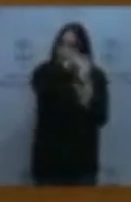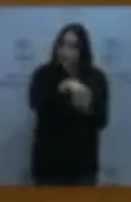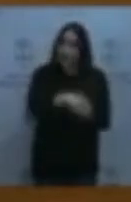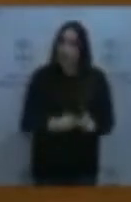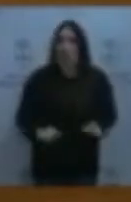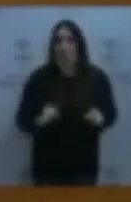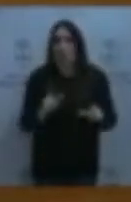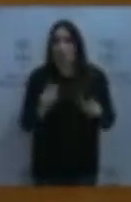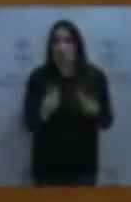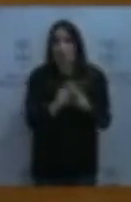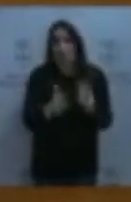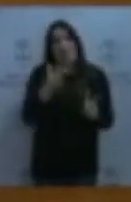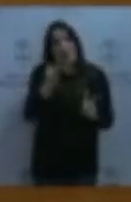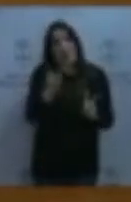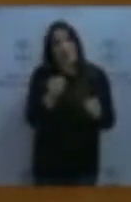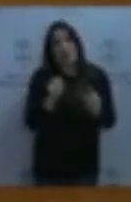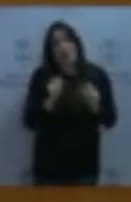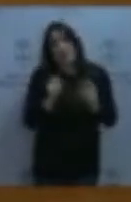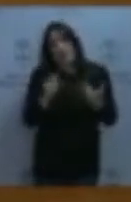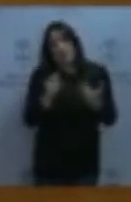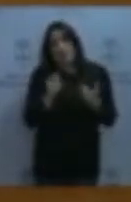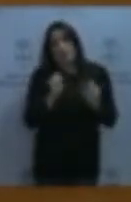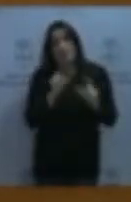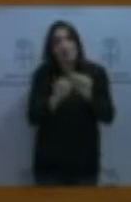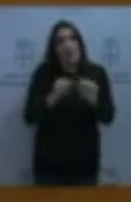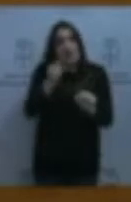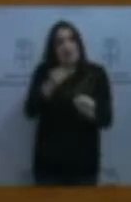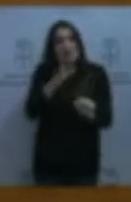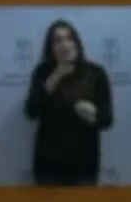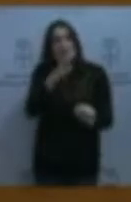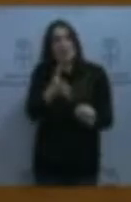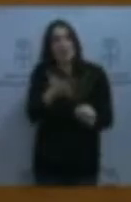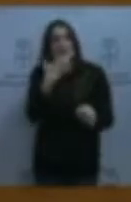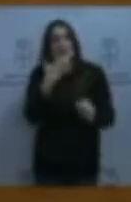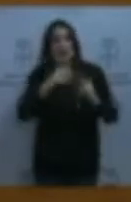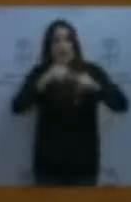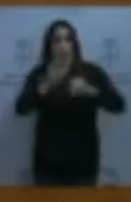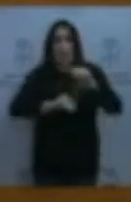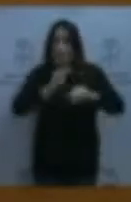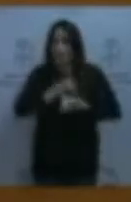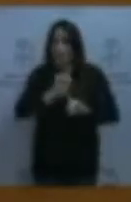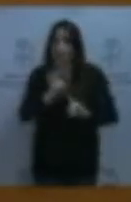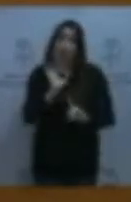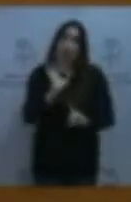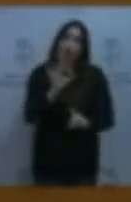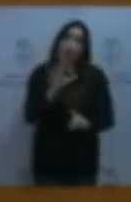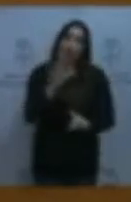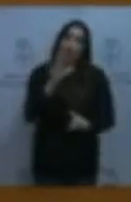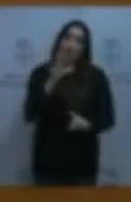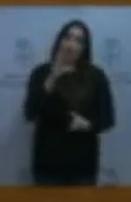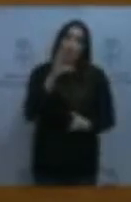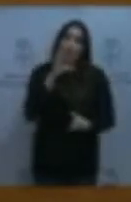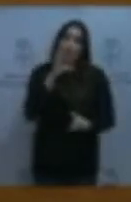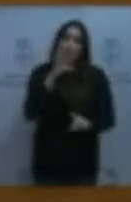de oportunidad económica provocados por los incumplimientos en la ejecución de obras o los flagrantes